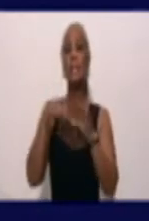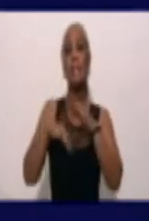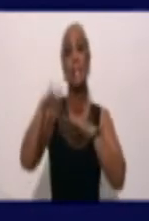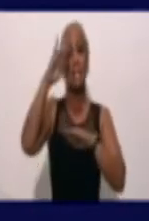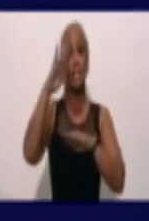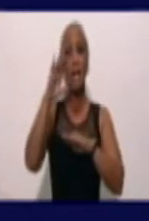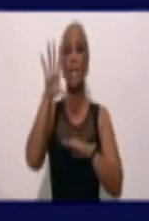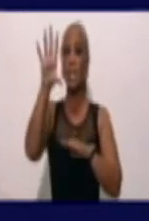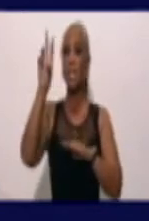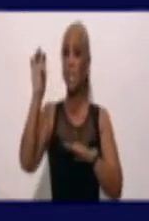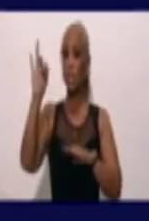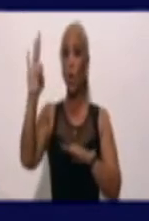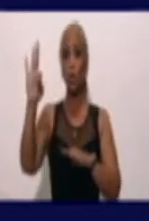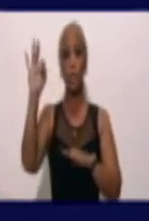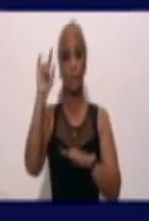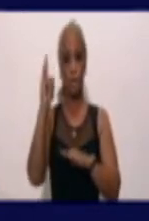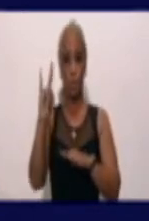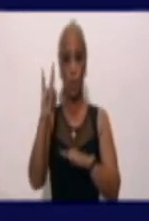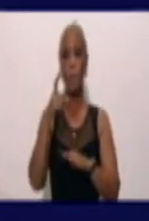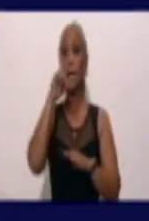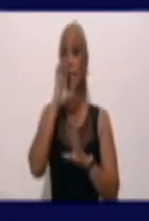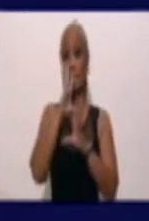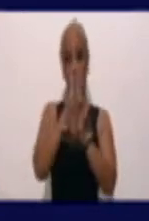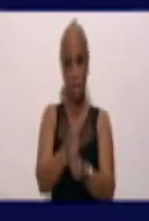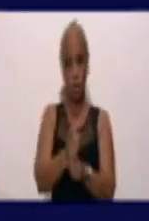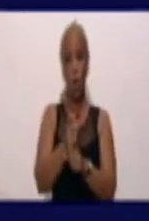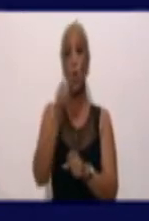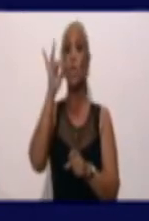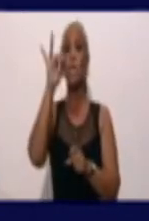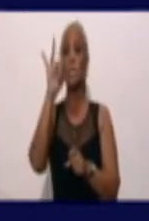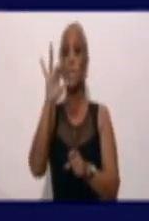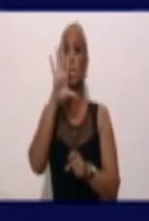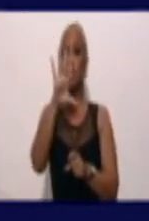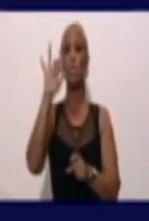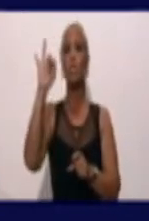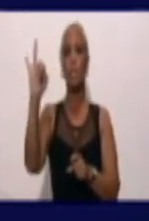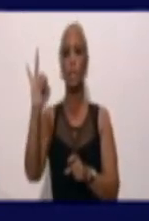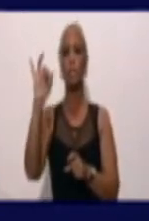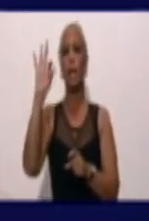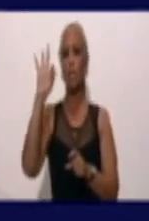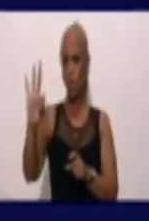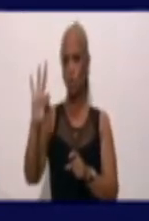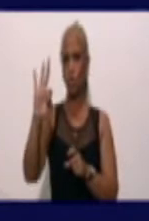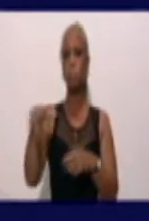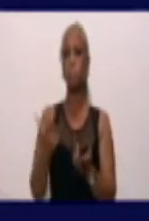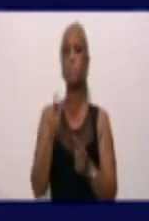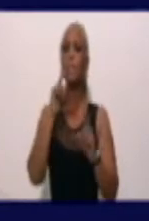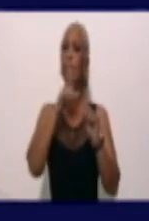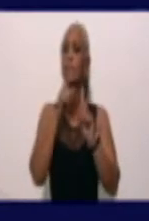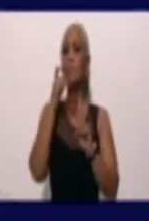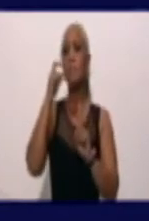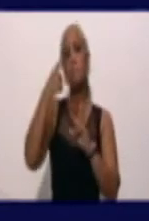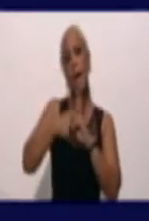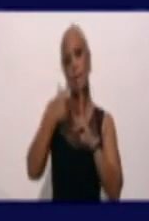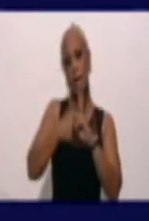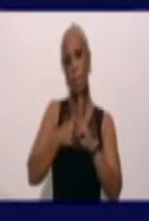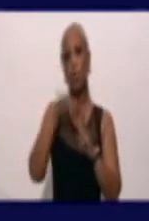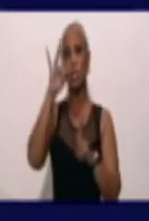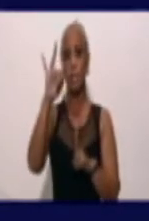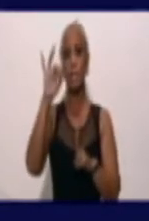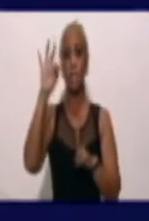589, Niquero con 68 casos y una tasa de 162, Bayamo con